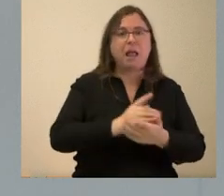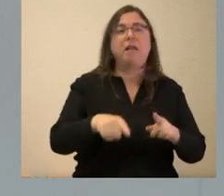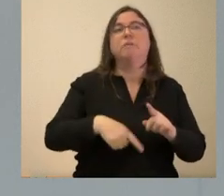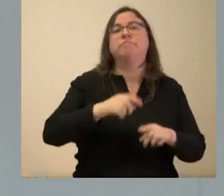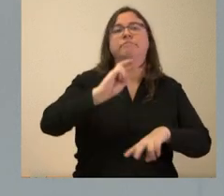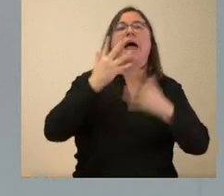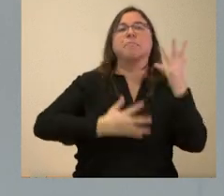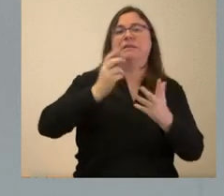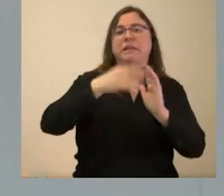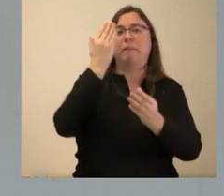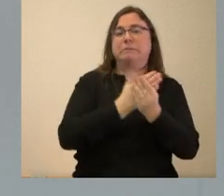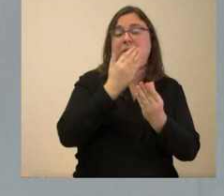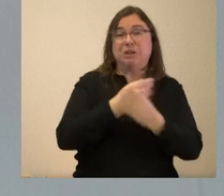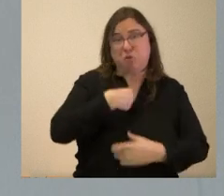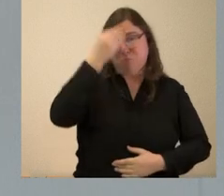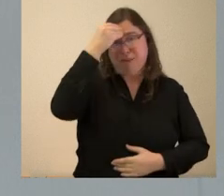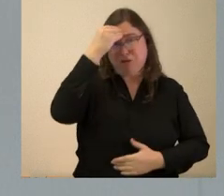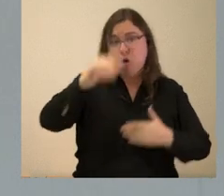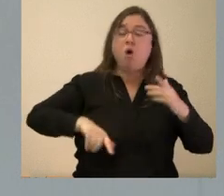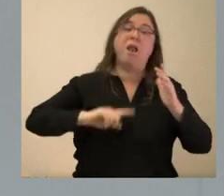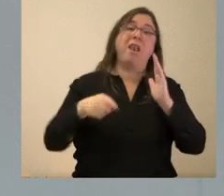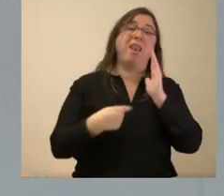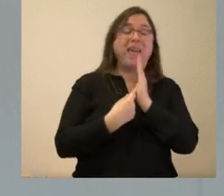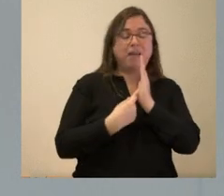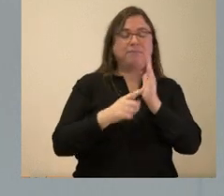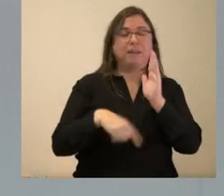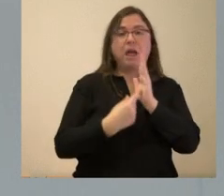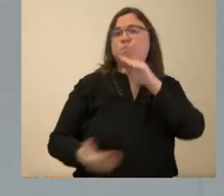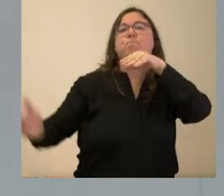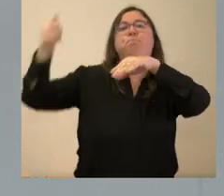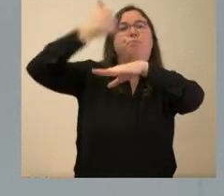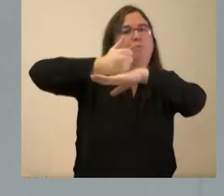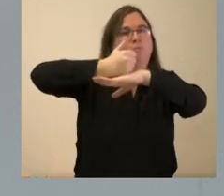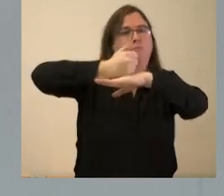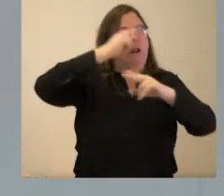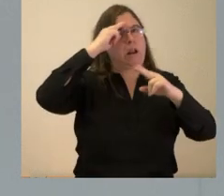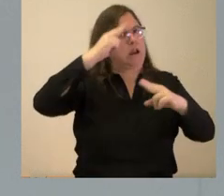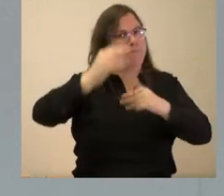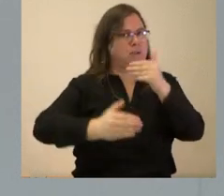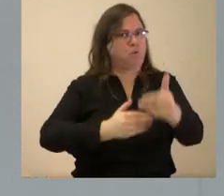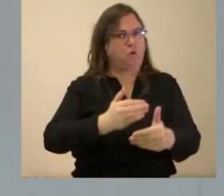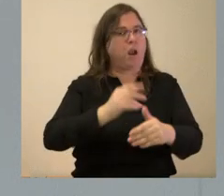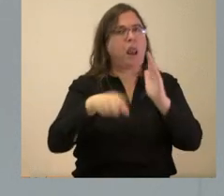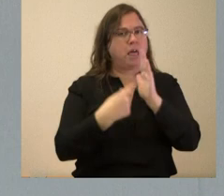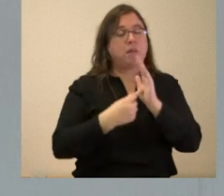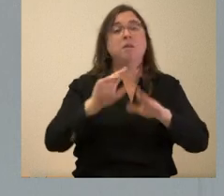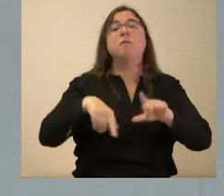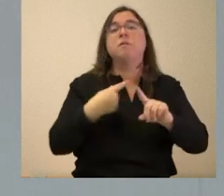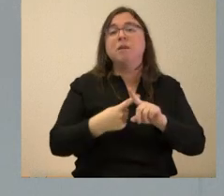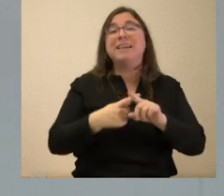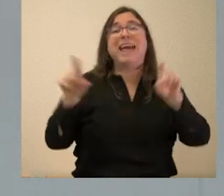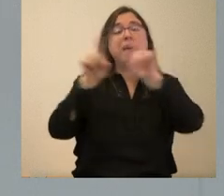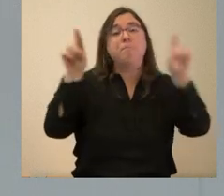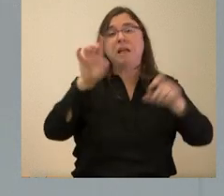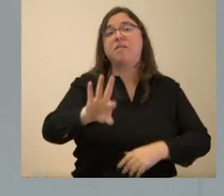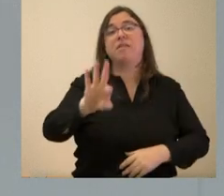expedientes nosotros creemos que la ley Está también por encima de los procedimientos y por tanto somos muy respetuosos con los mismos y él tiene que ser la empresa